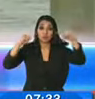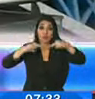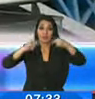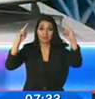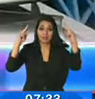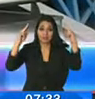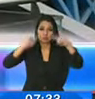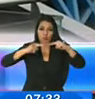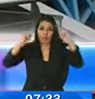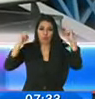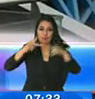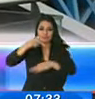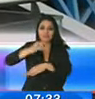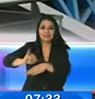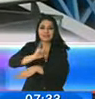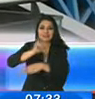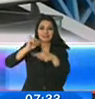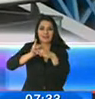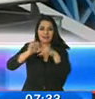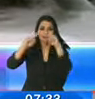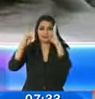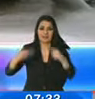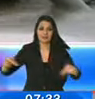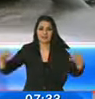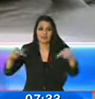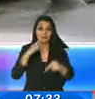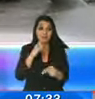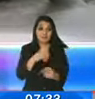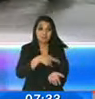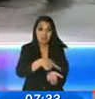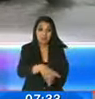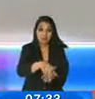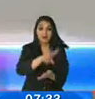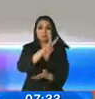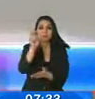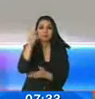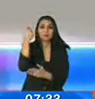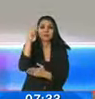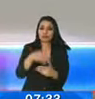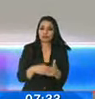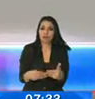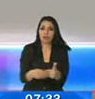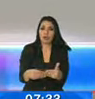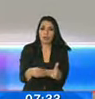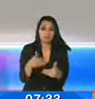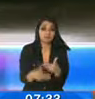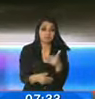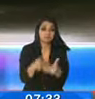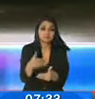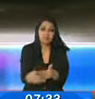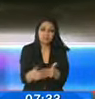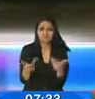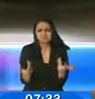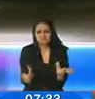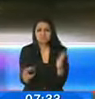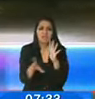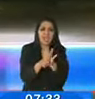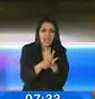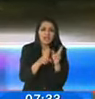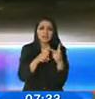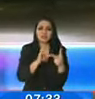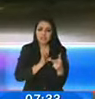con Guayaquil fue construido a un costo de $20 millones, con todos los parámetros técnicos y legales establecidos en el